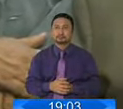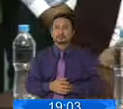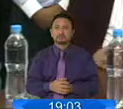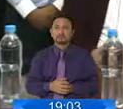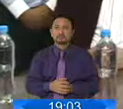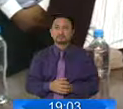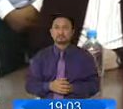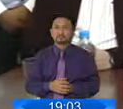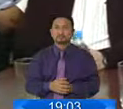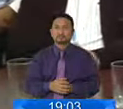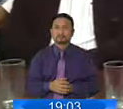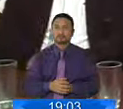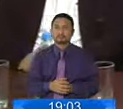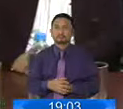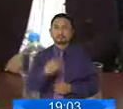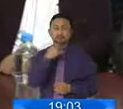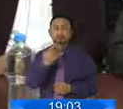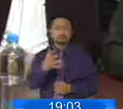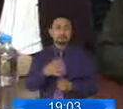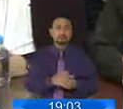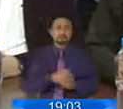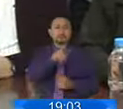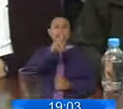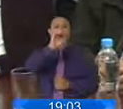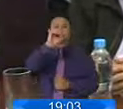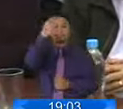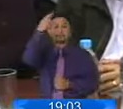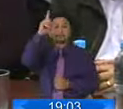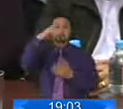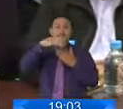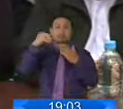financiarse. Manifiestan que son alrededor de 30 millones de